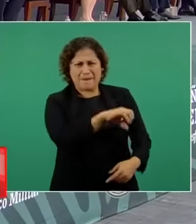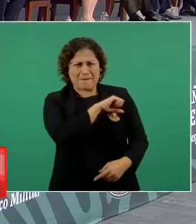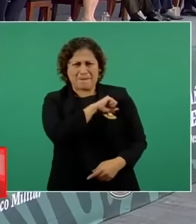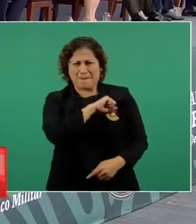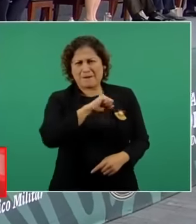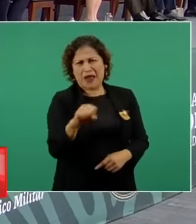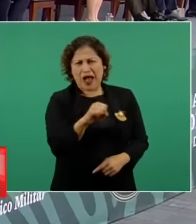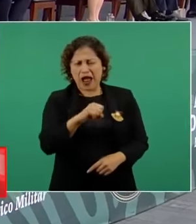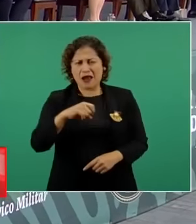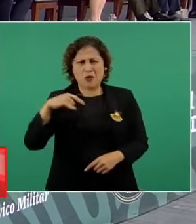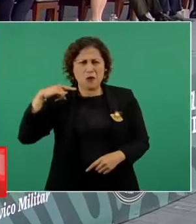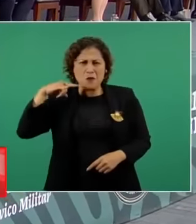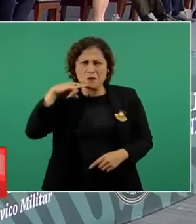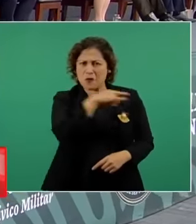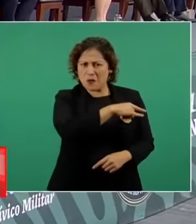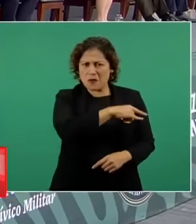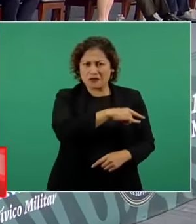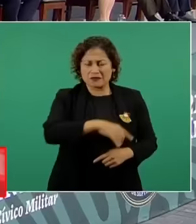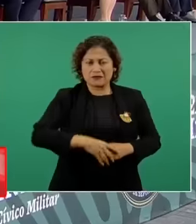hipócrita,